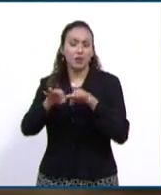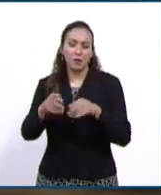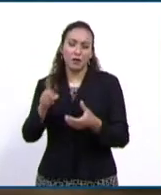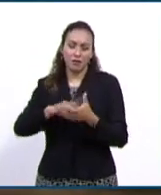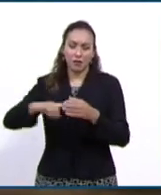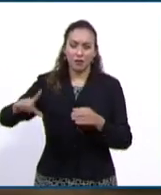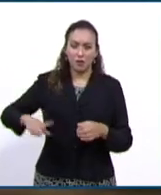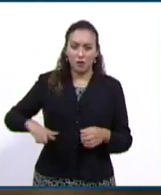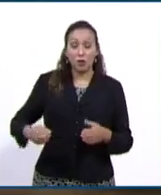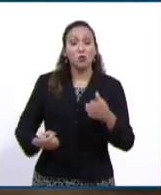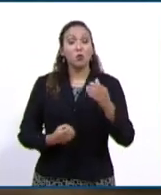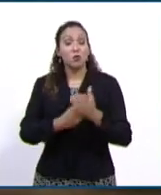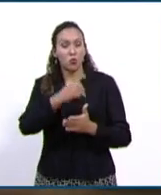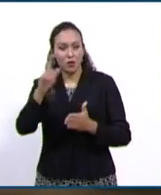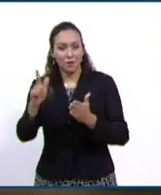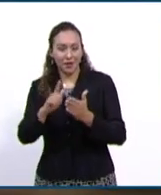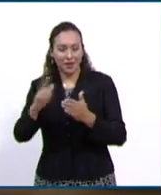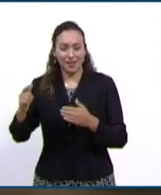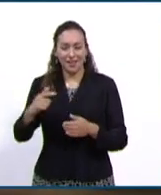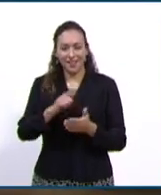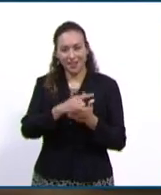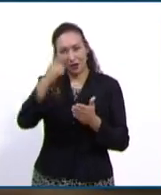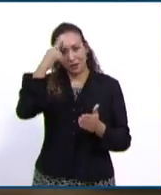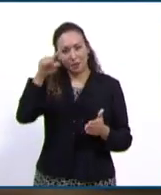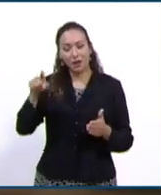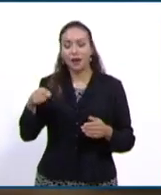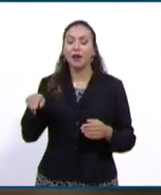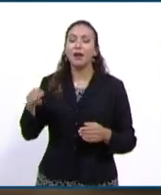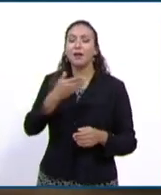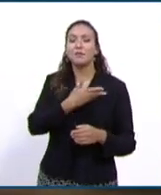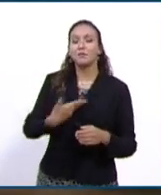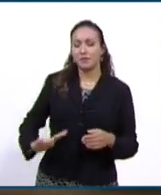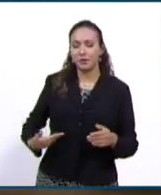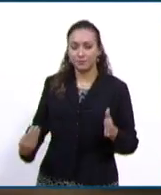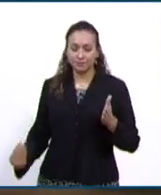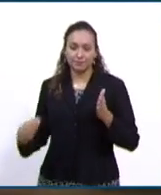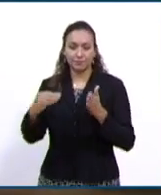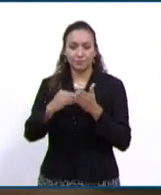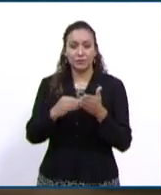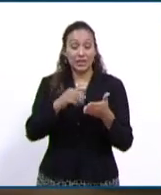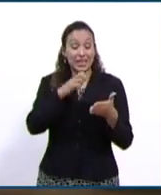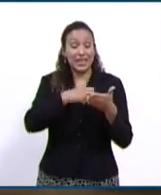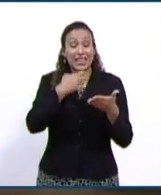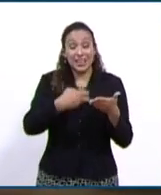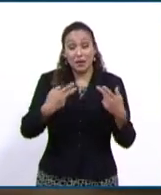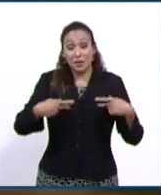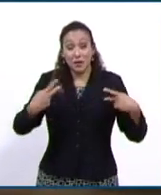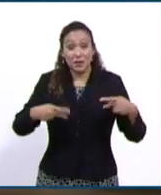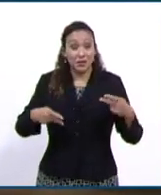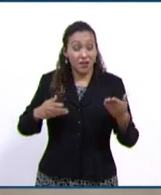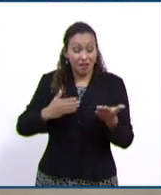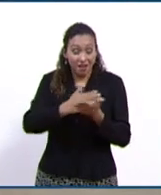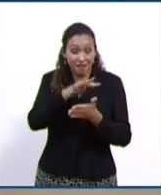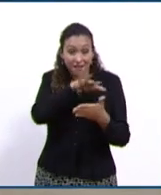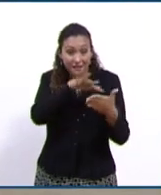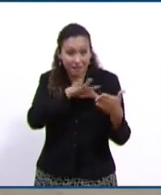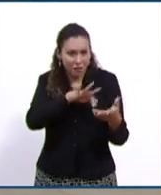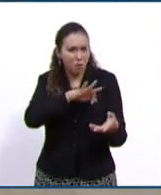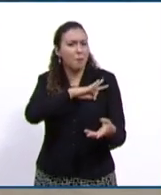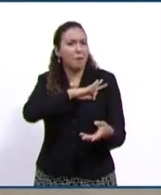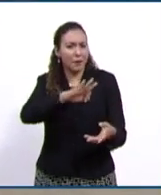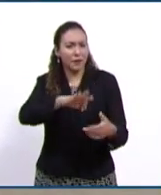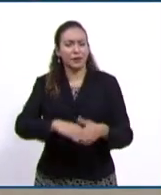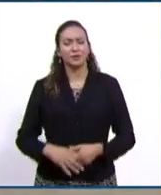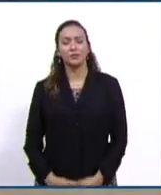nueva legislatura del Congreso de la Unión y a disposición de toda la sociedad. Dijo